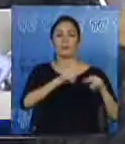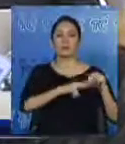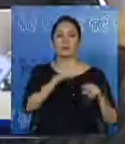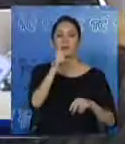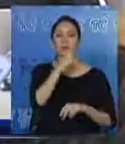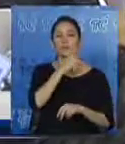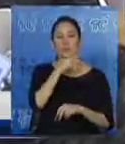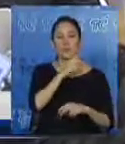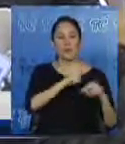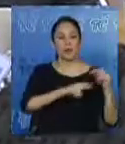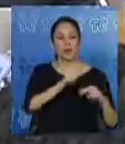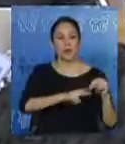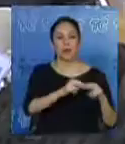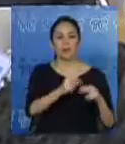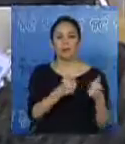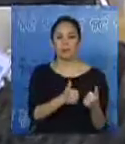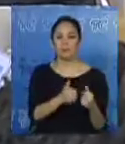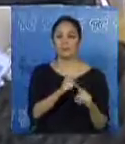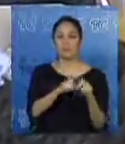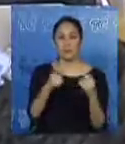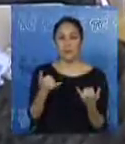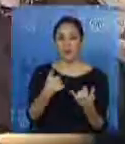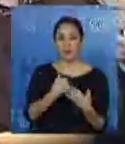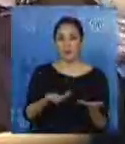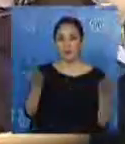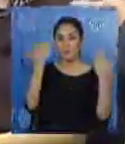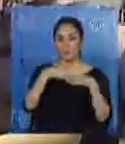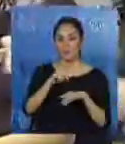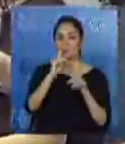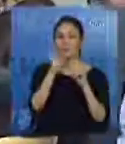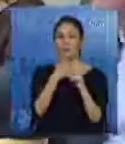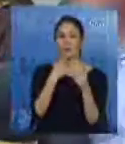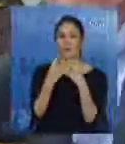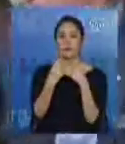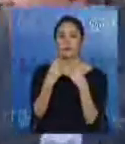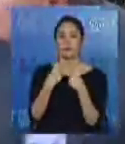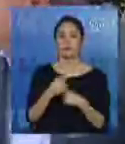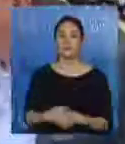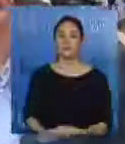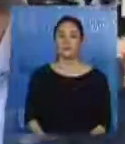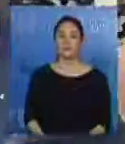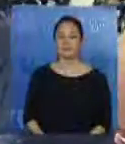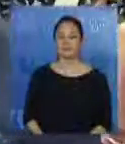el fin de semana, la Comisión de Régimen Económico espera culminar el informe para primer debate. Cristian Hidalgo, TC Televisión.